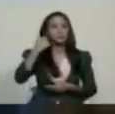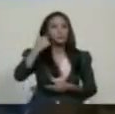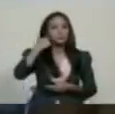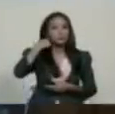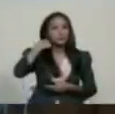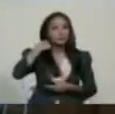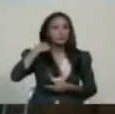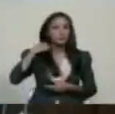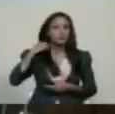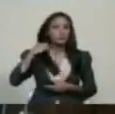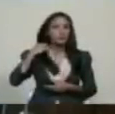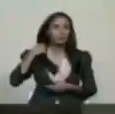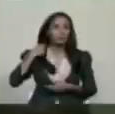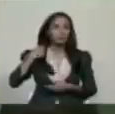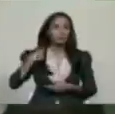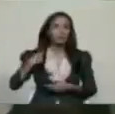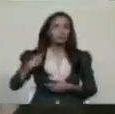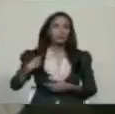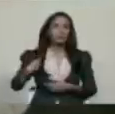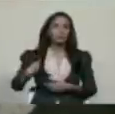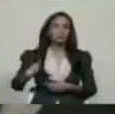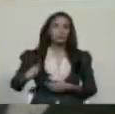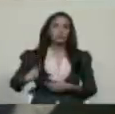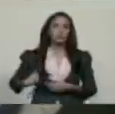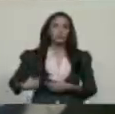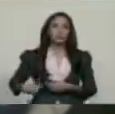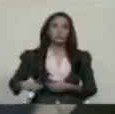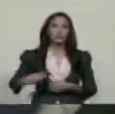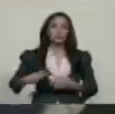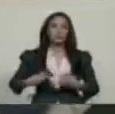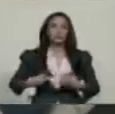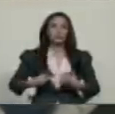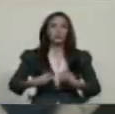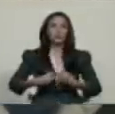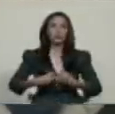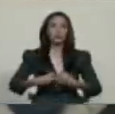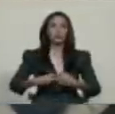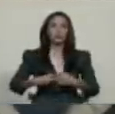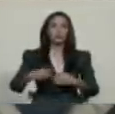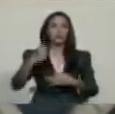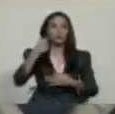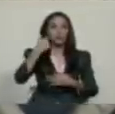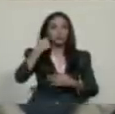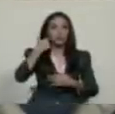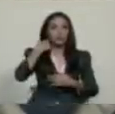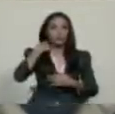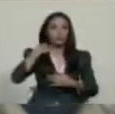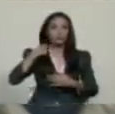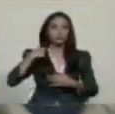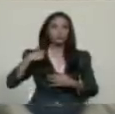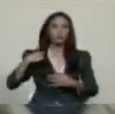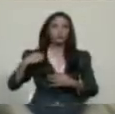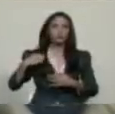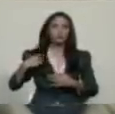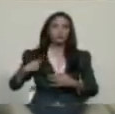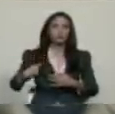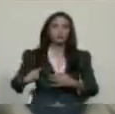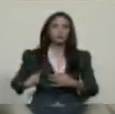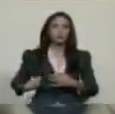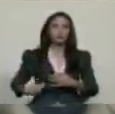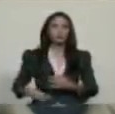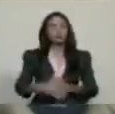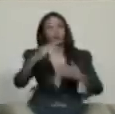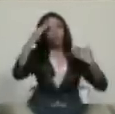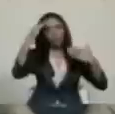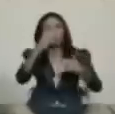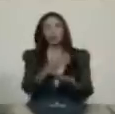Saludos, camarada presidente. Bueno, aquí nosotros apoyándolo a ustedes con una empresa venezolana, capital venezolano,